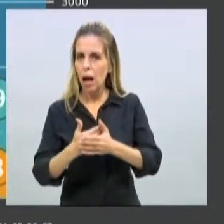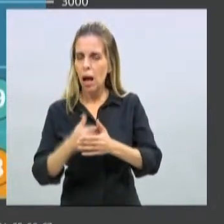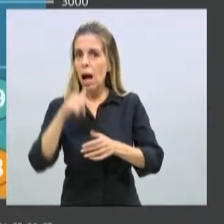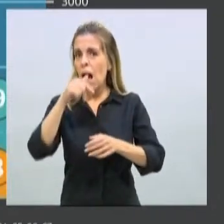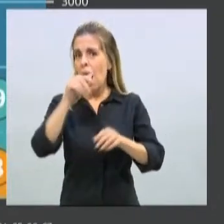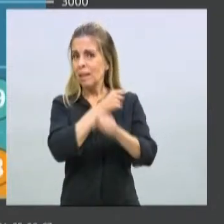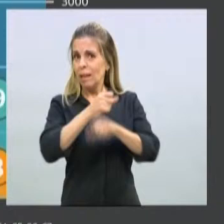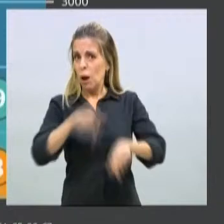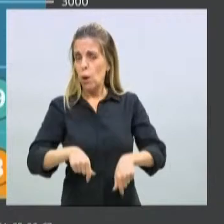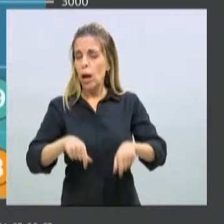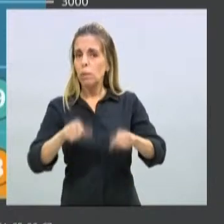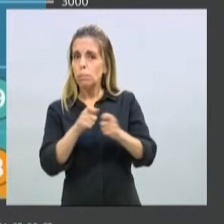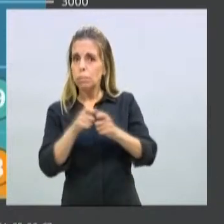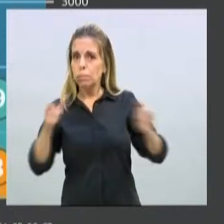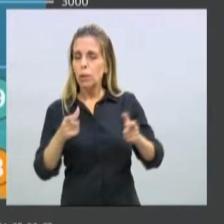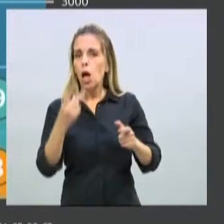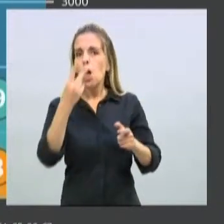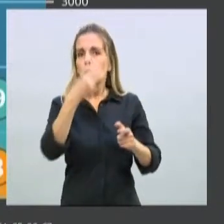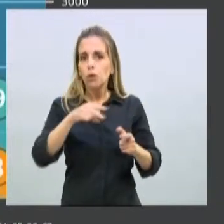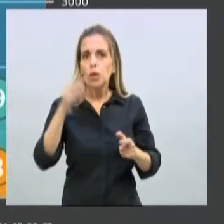240 casos más, que acá no están.